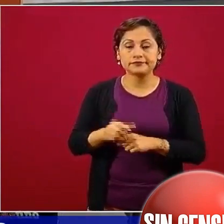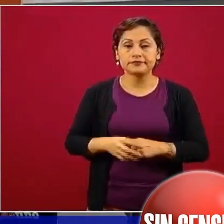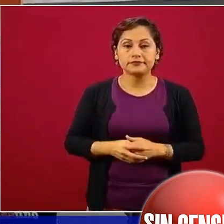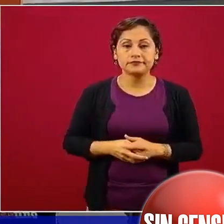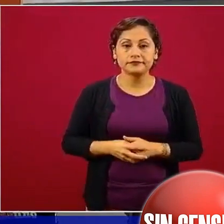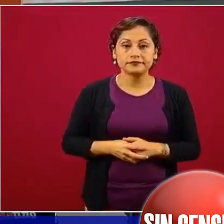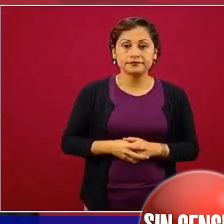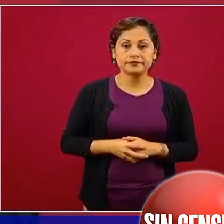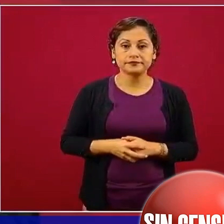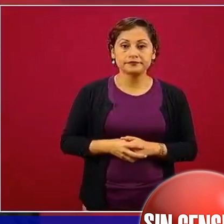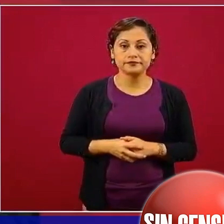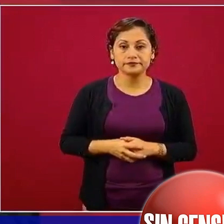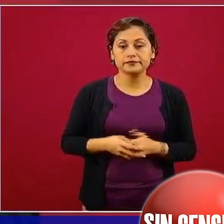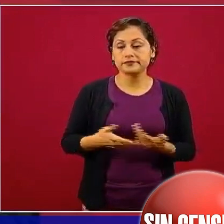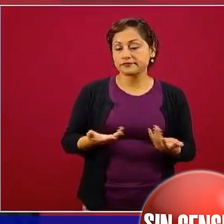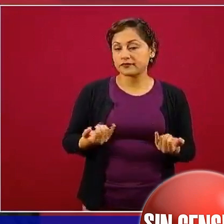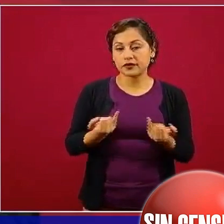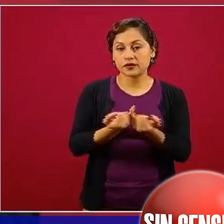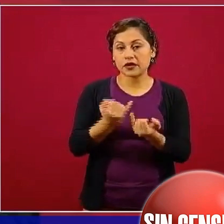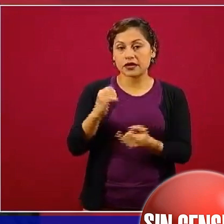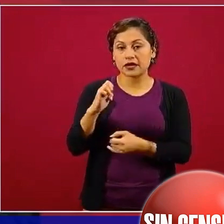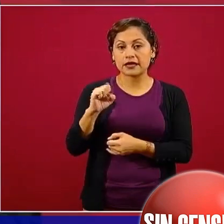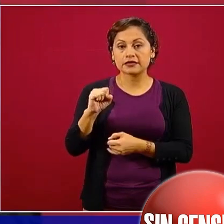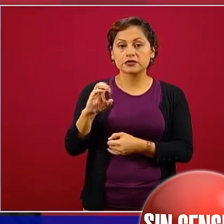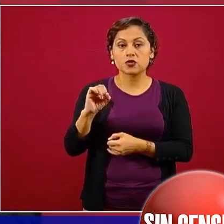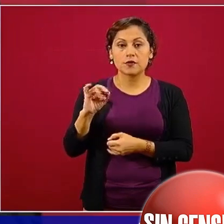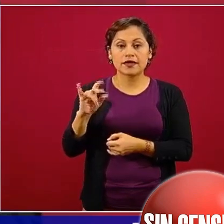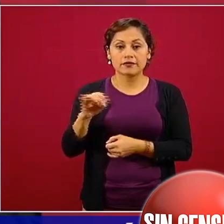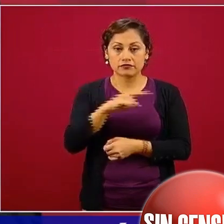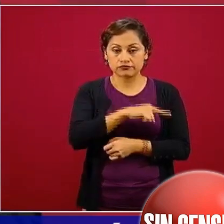el mismo Escobedo decide entregarse